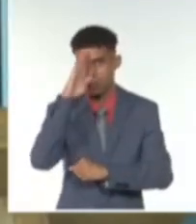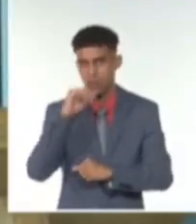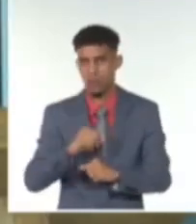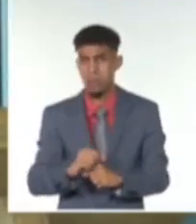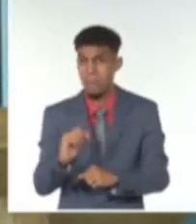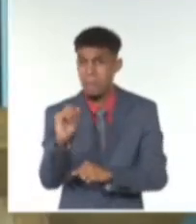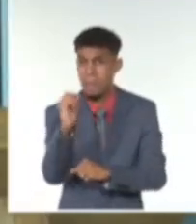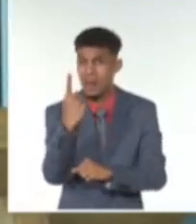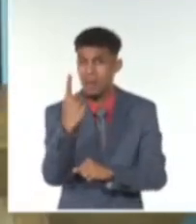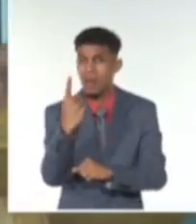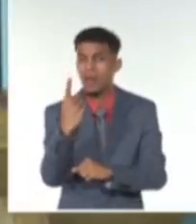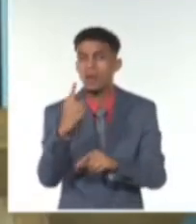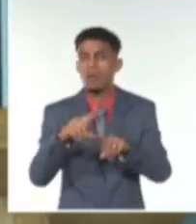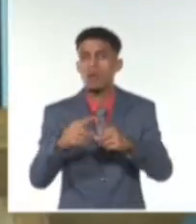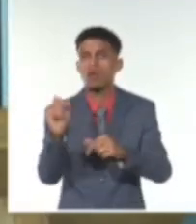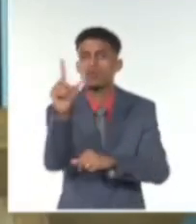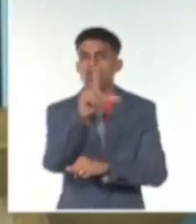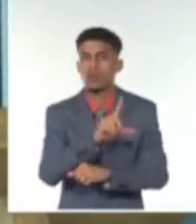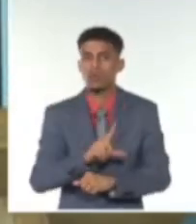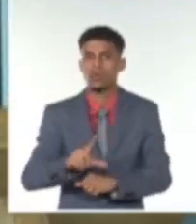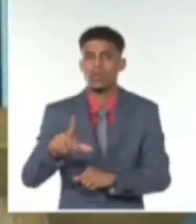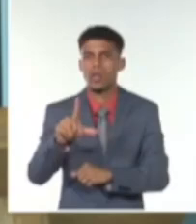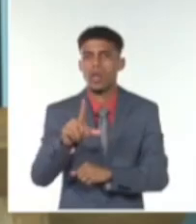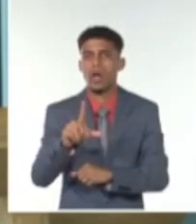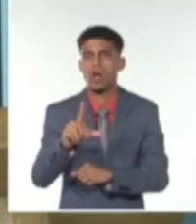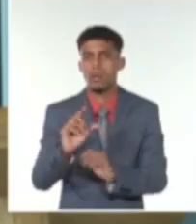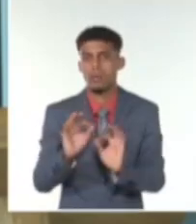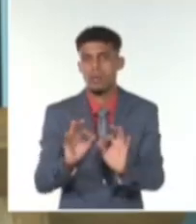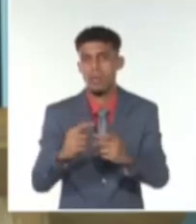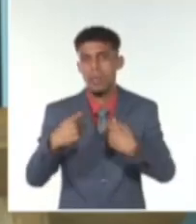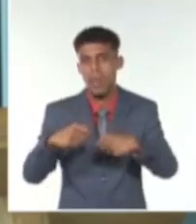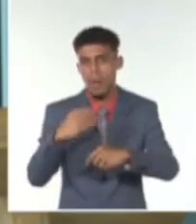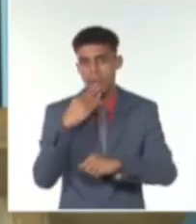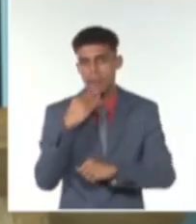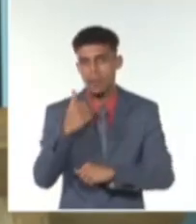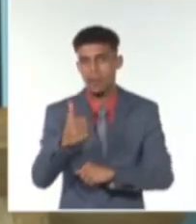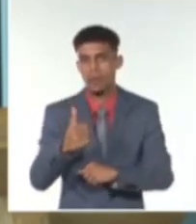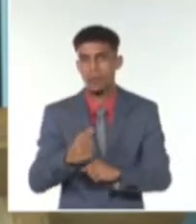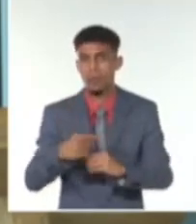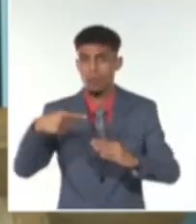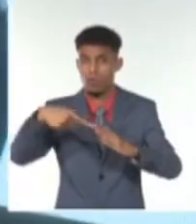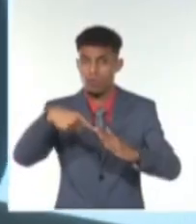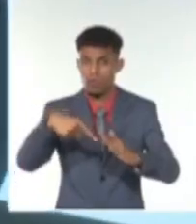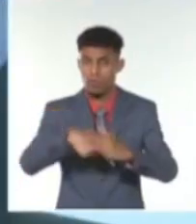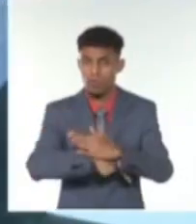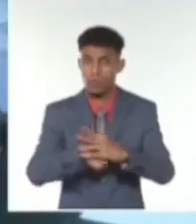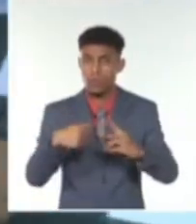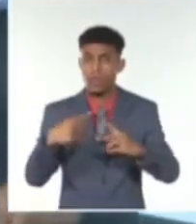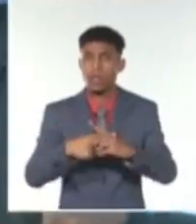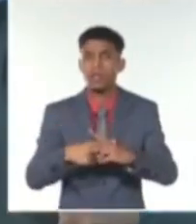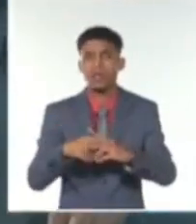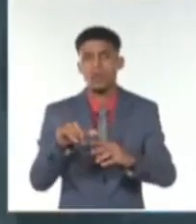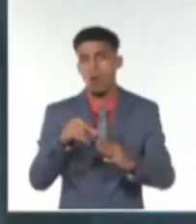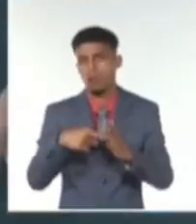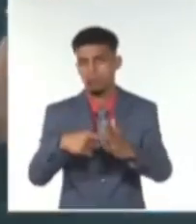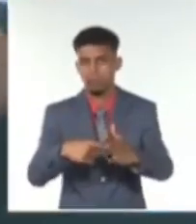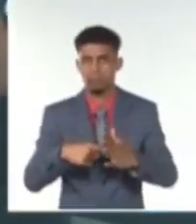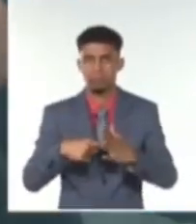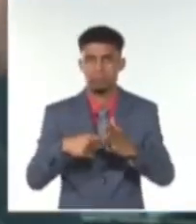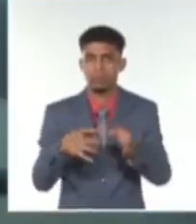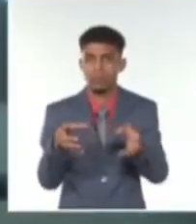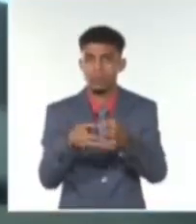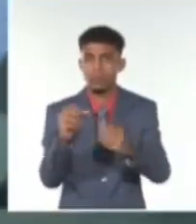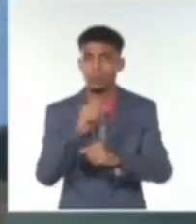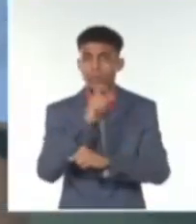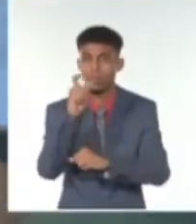lugar por nuestra sociedad cada vez más exigente, profunda y crítica. La Unión de Periodistas de Cuba arriba